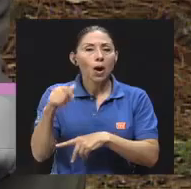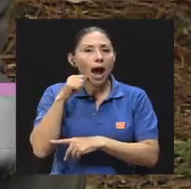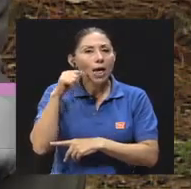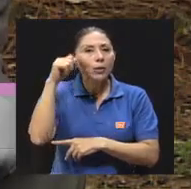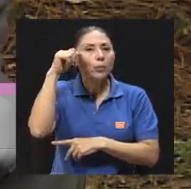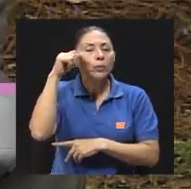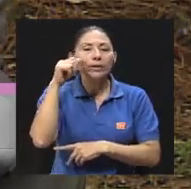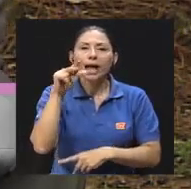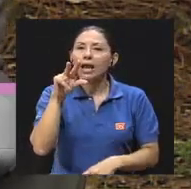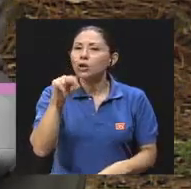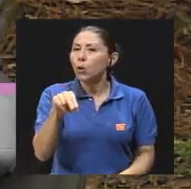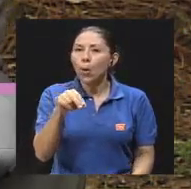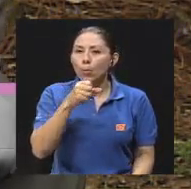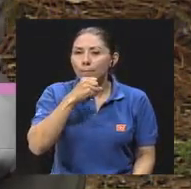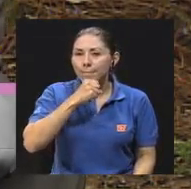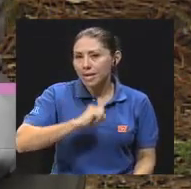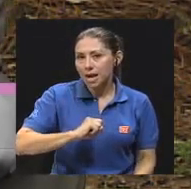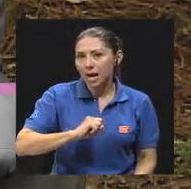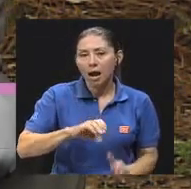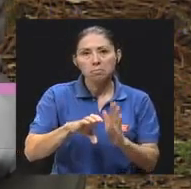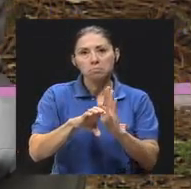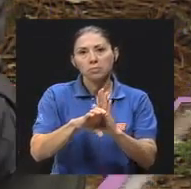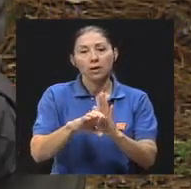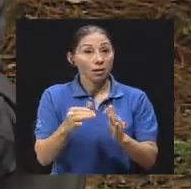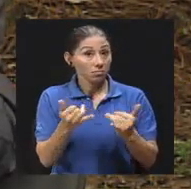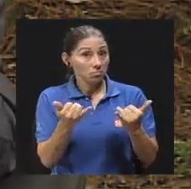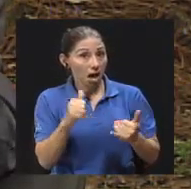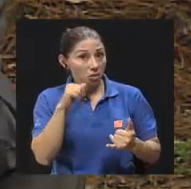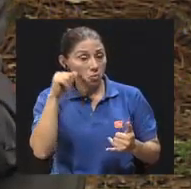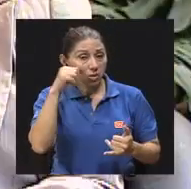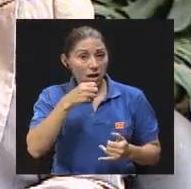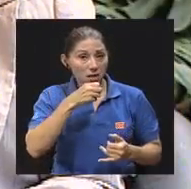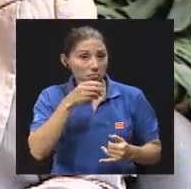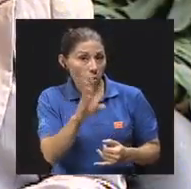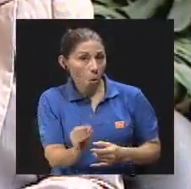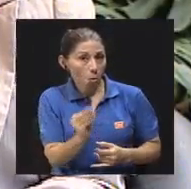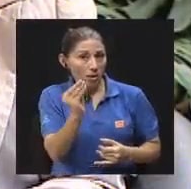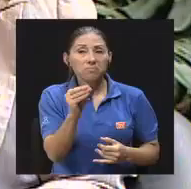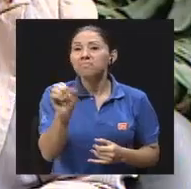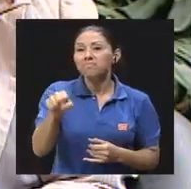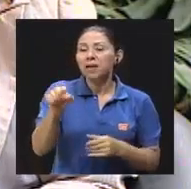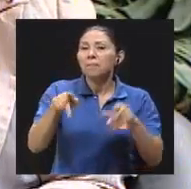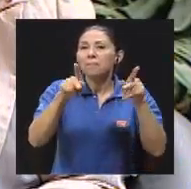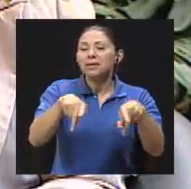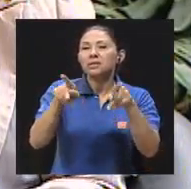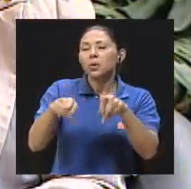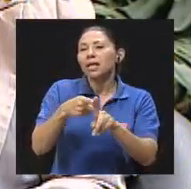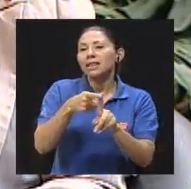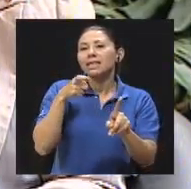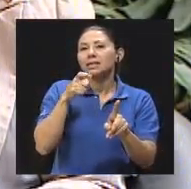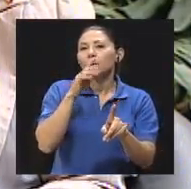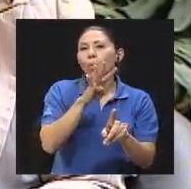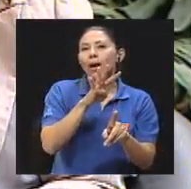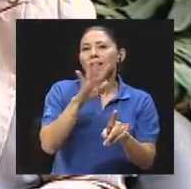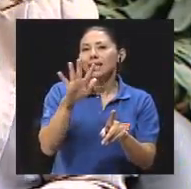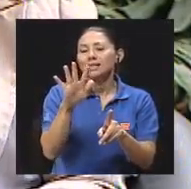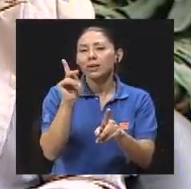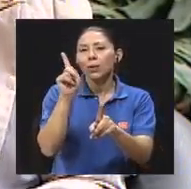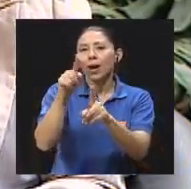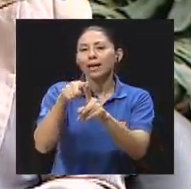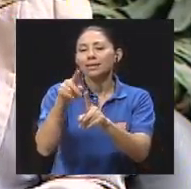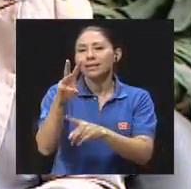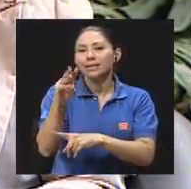no vieja, pues una población media en estos momentos por los estándares de vida, que son de 45 a 60